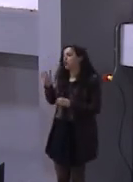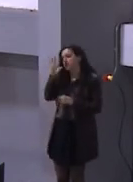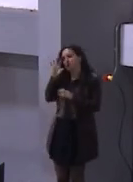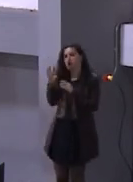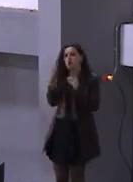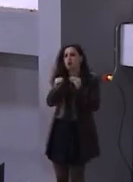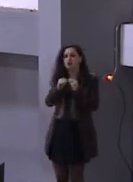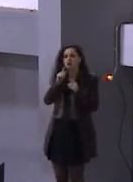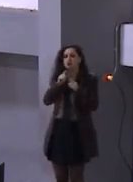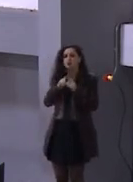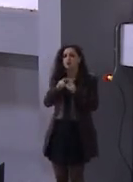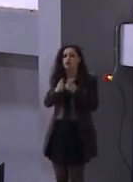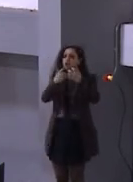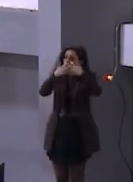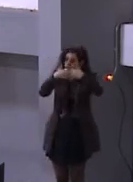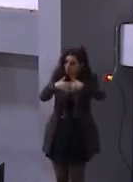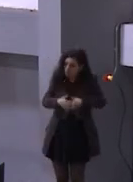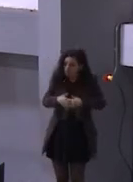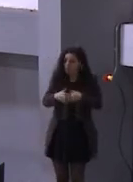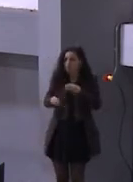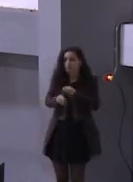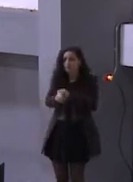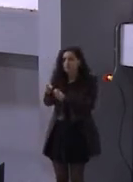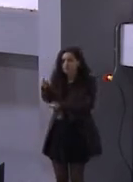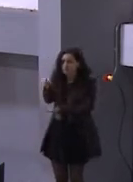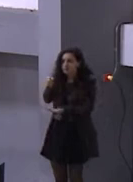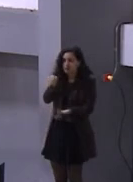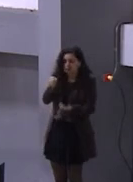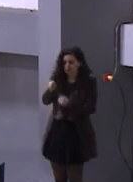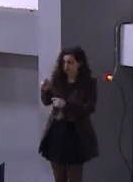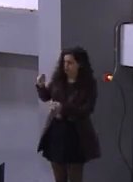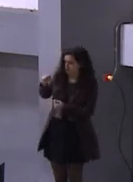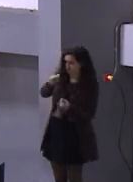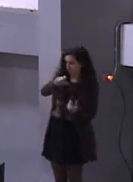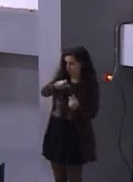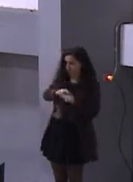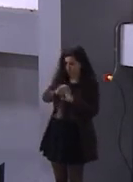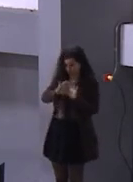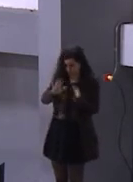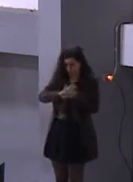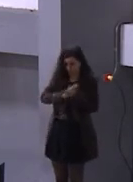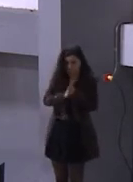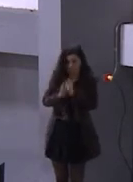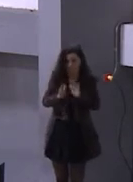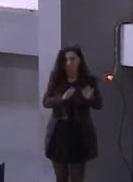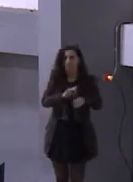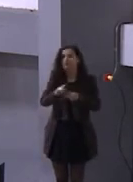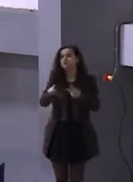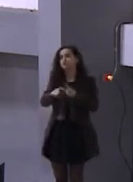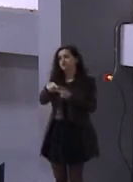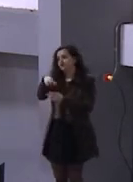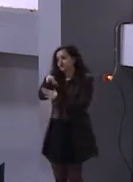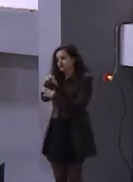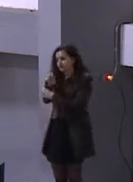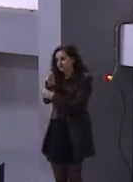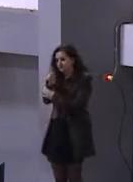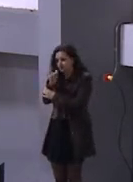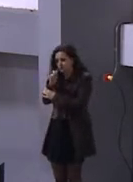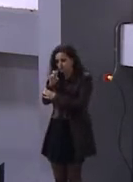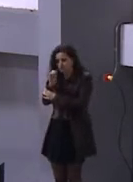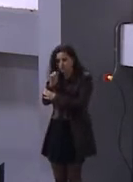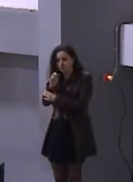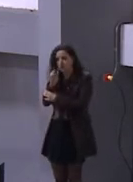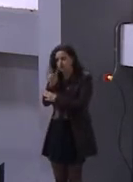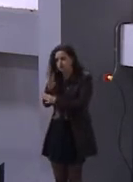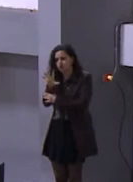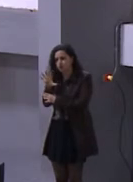en relación con funcionamiento e inversión. En relación con el tema de los pasivos que les comentaba que eran